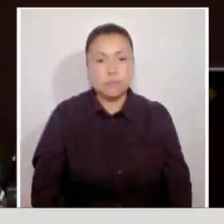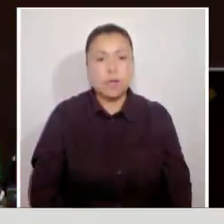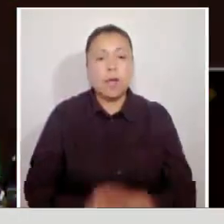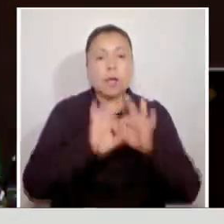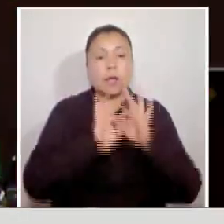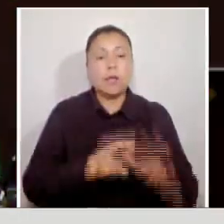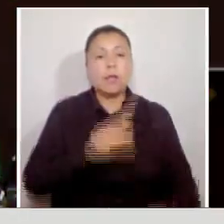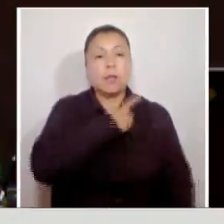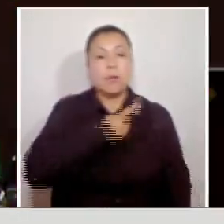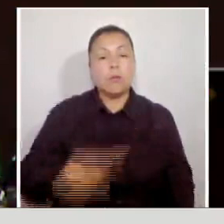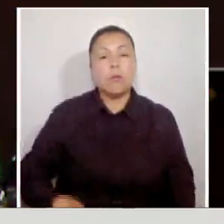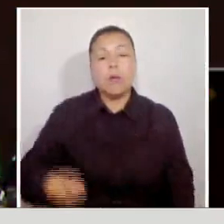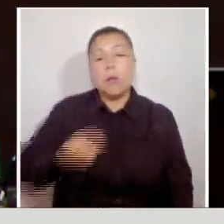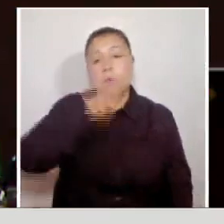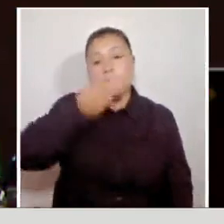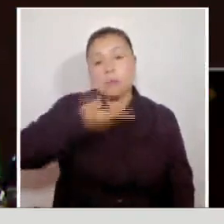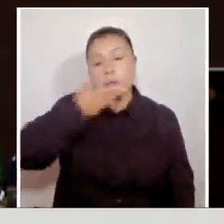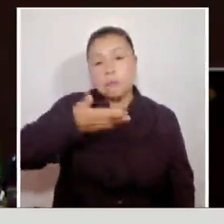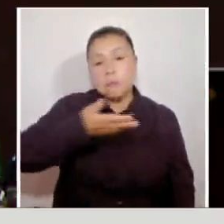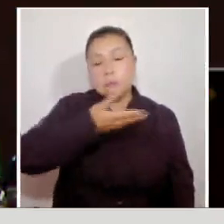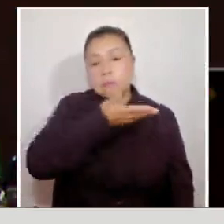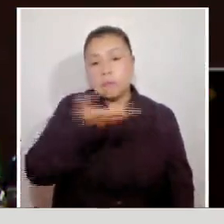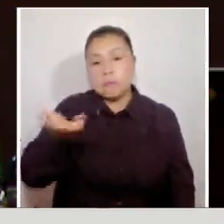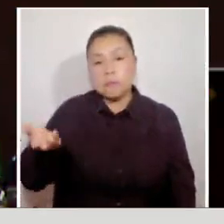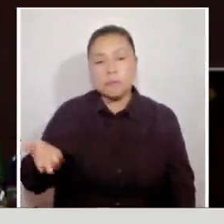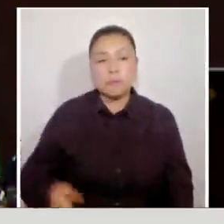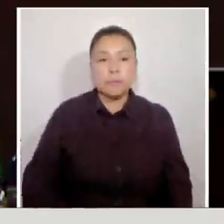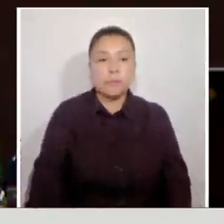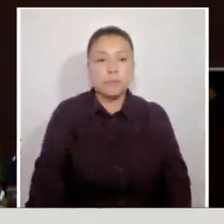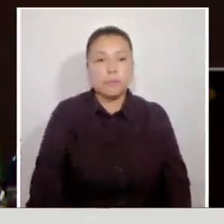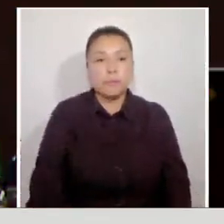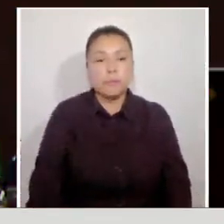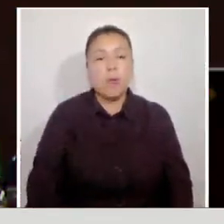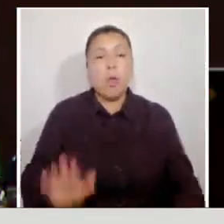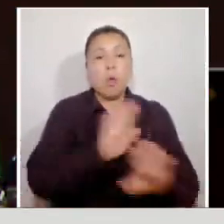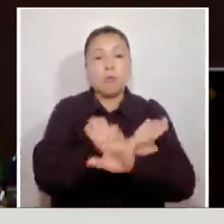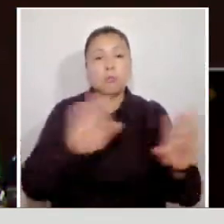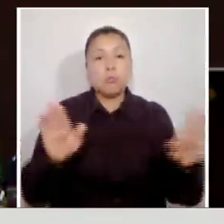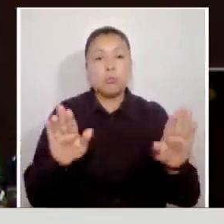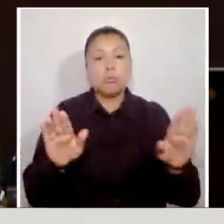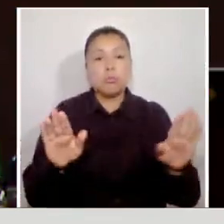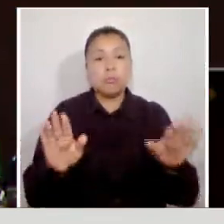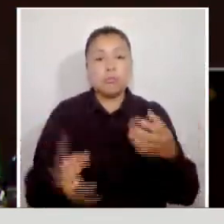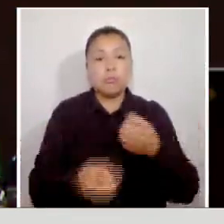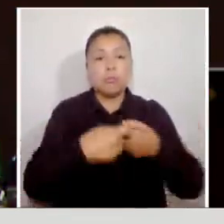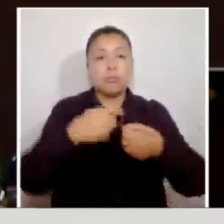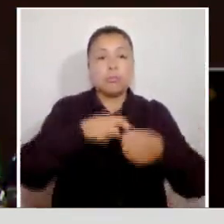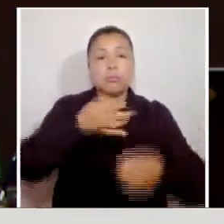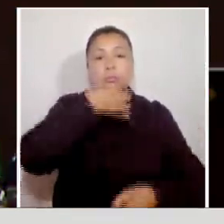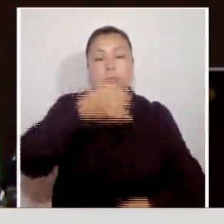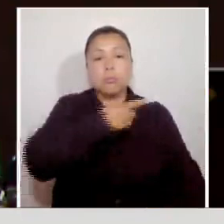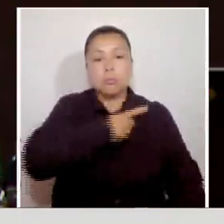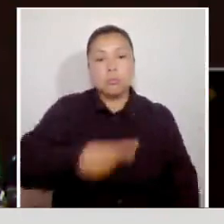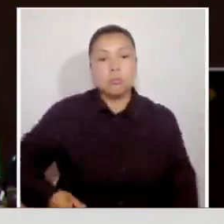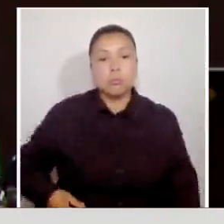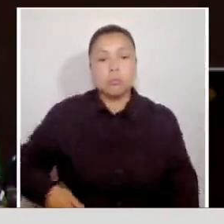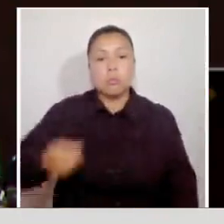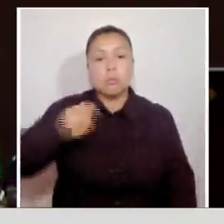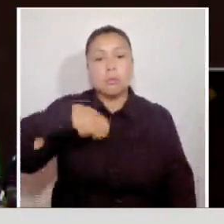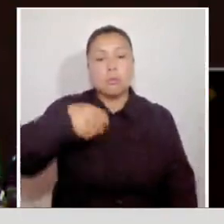Se ofrece la palabra no habiendo otros diputados ni diputadas inscritas se cierra